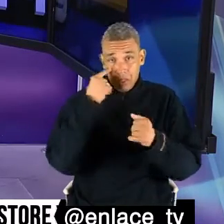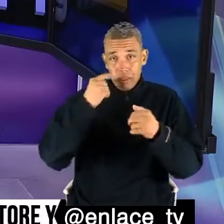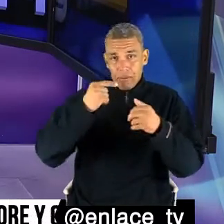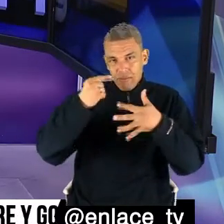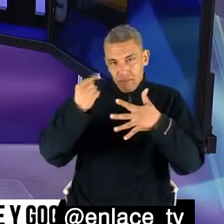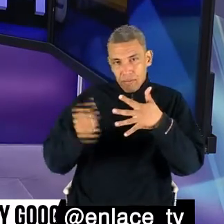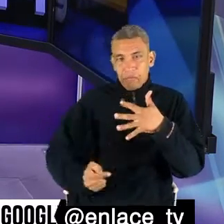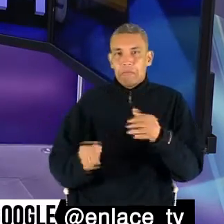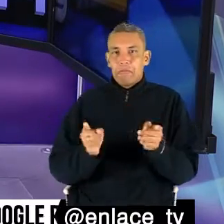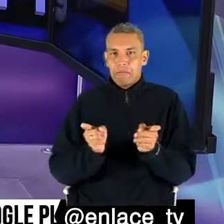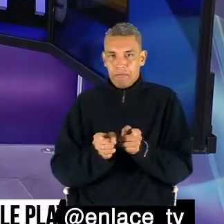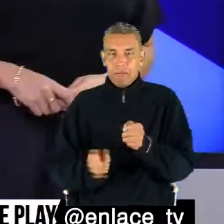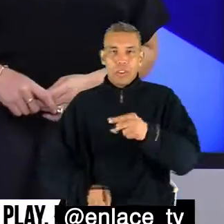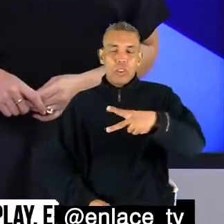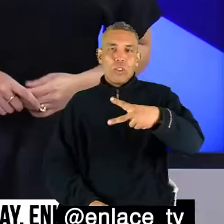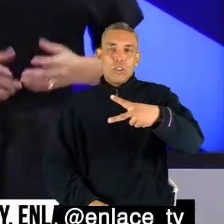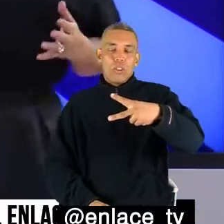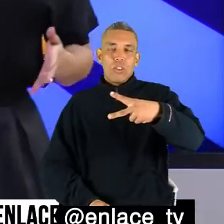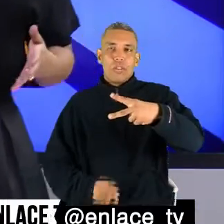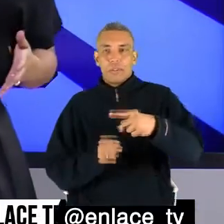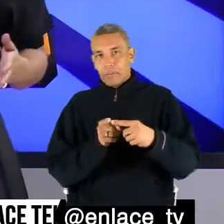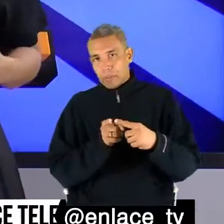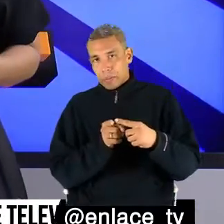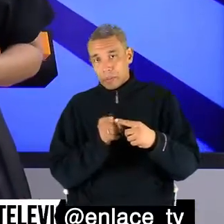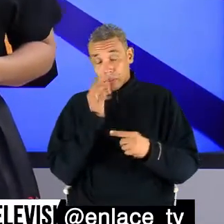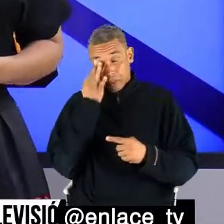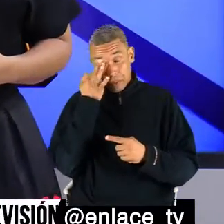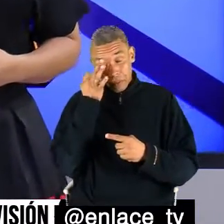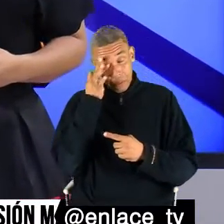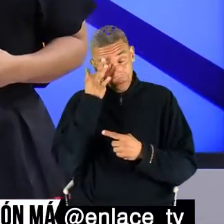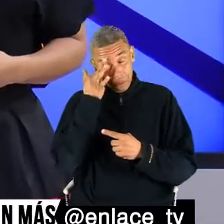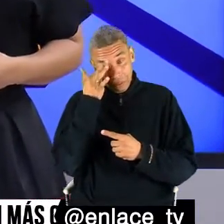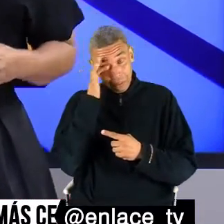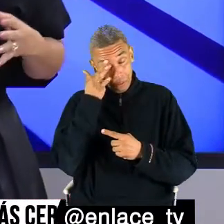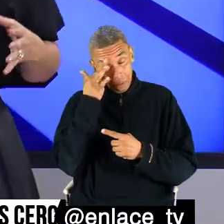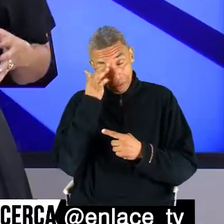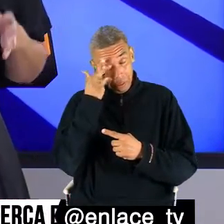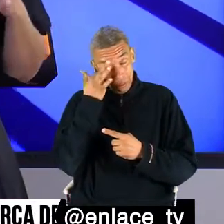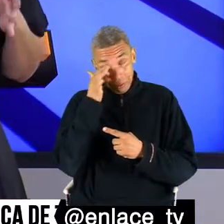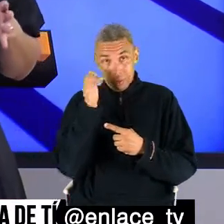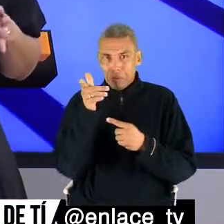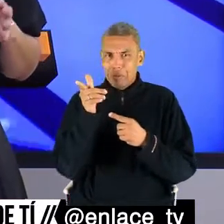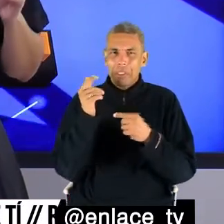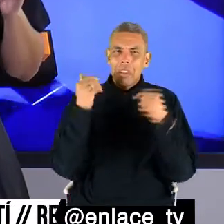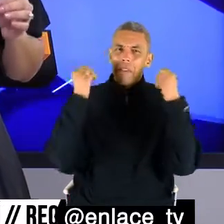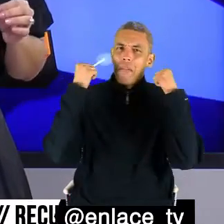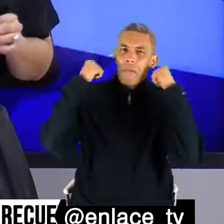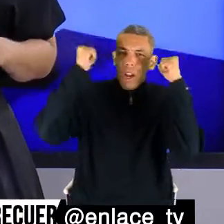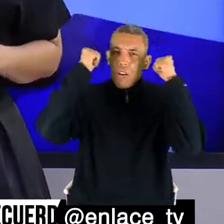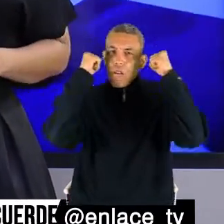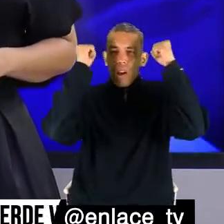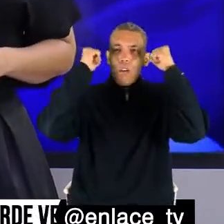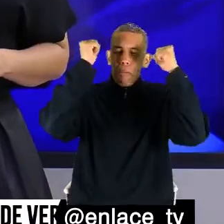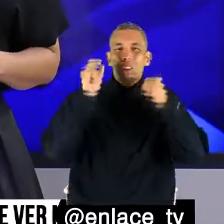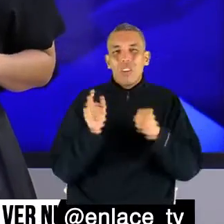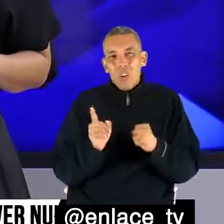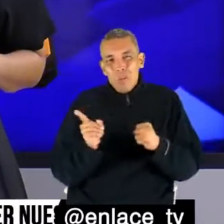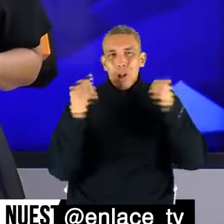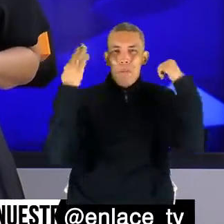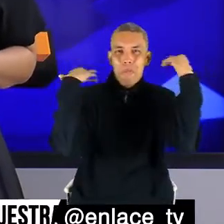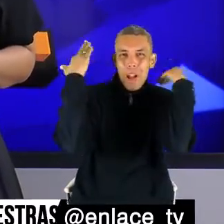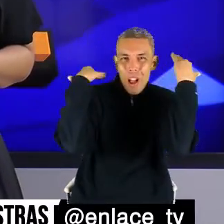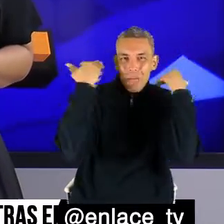nuestros titulares. Se mantiene a esta hora el paro agrario. La concentración en este momento se realiza